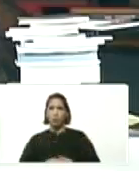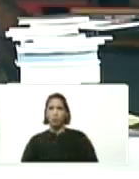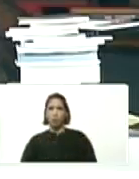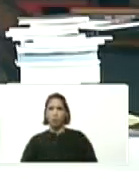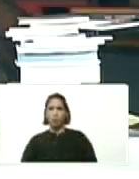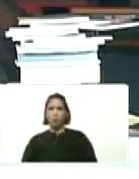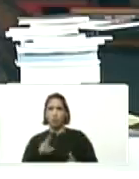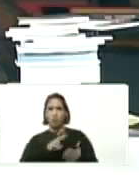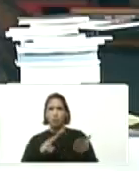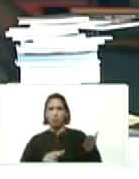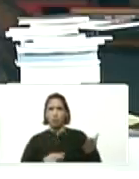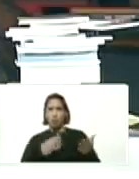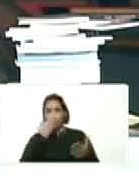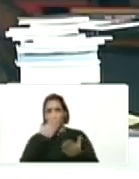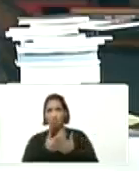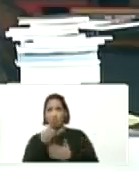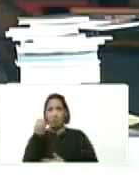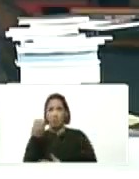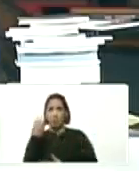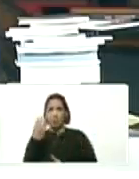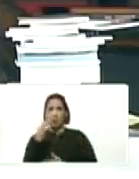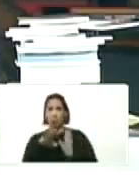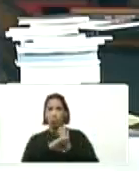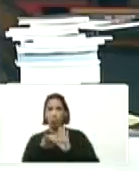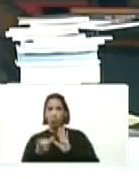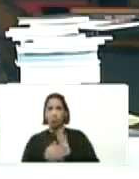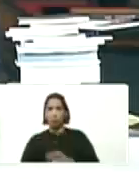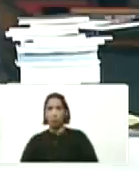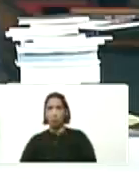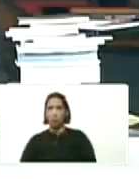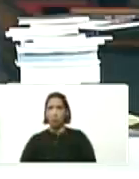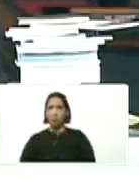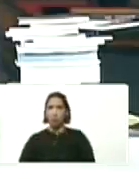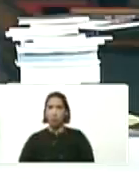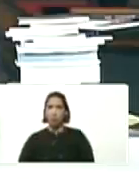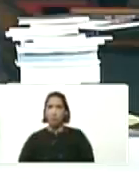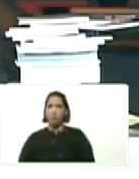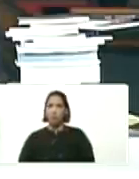leyó ante la Asamblea Constituyente de una sola pieza. Y